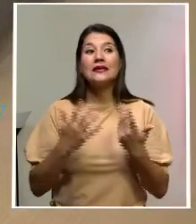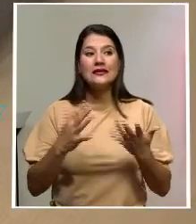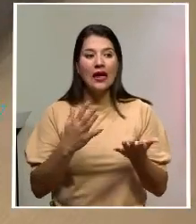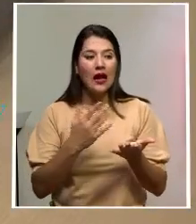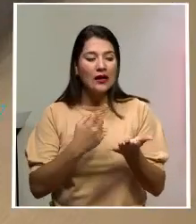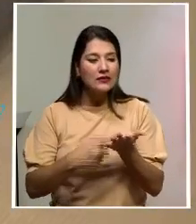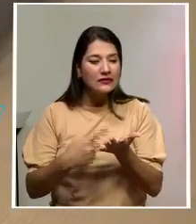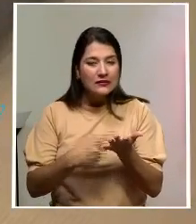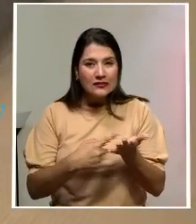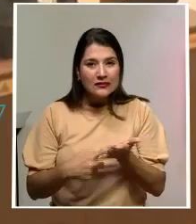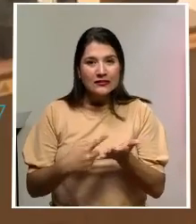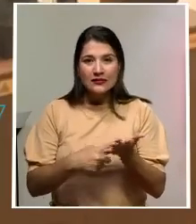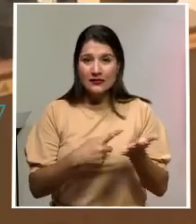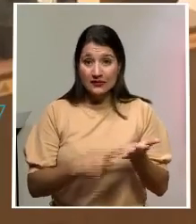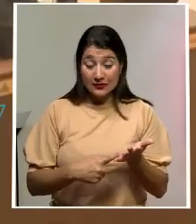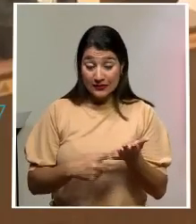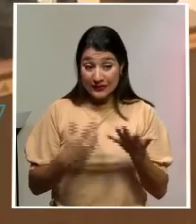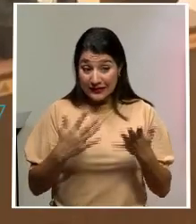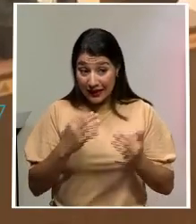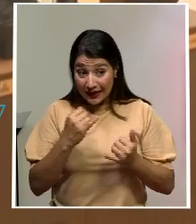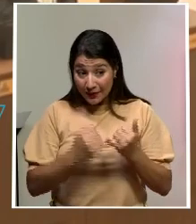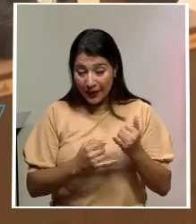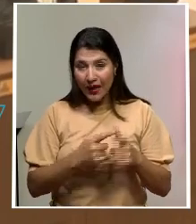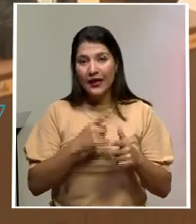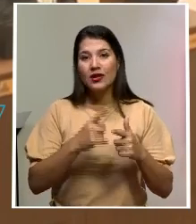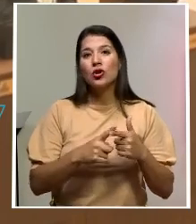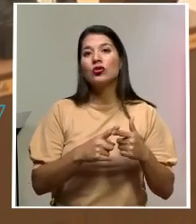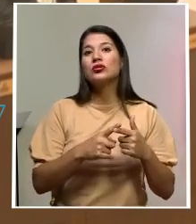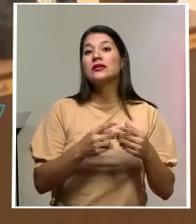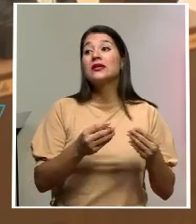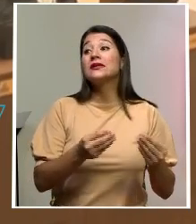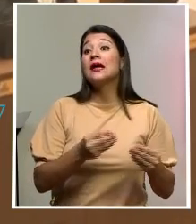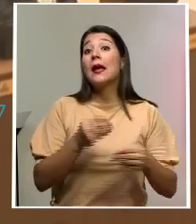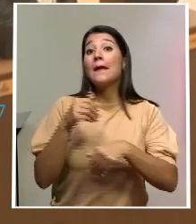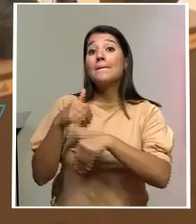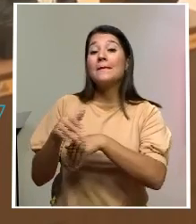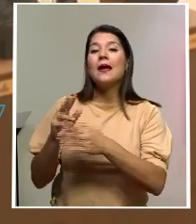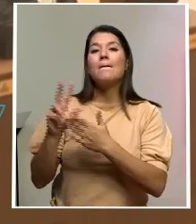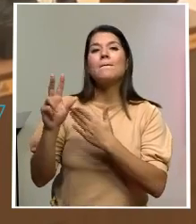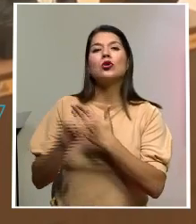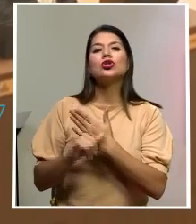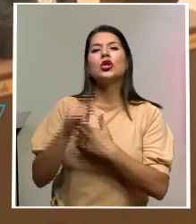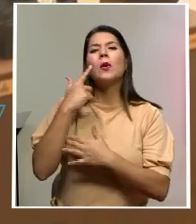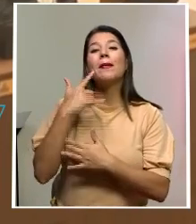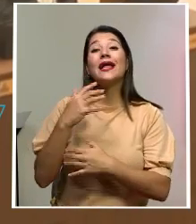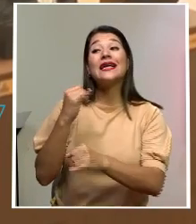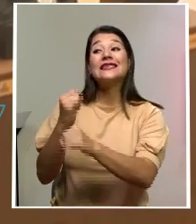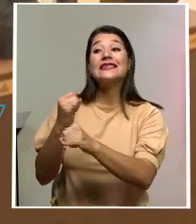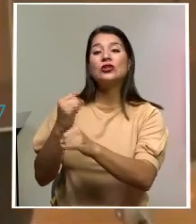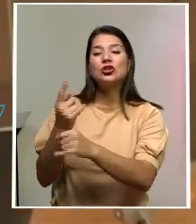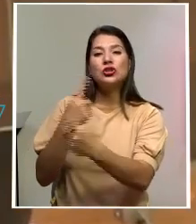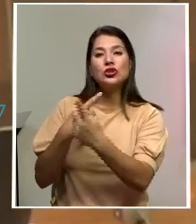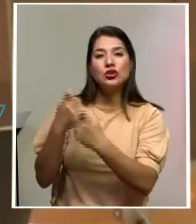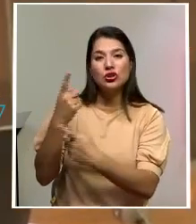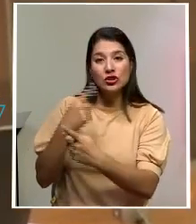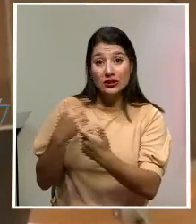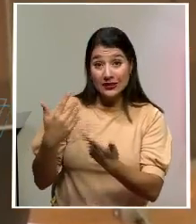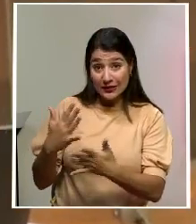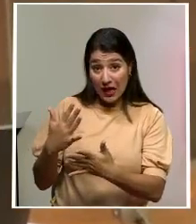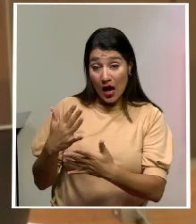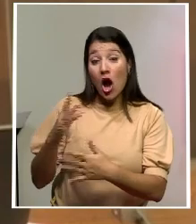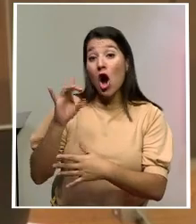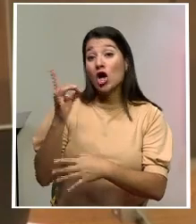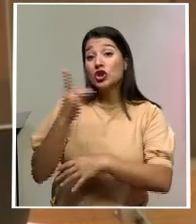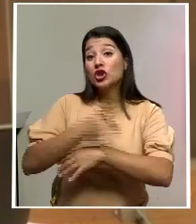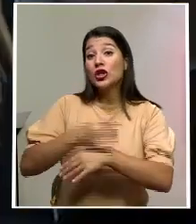de revisión, el texto se enviará a consultar a las diferentes instituciones involucradas para que 8 días después regrese al plenario y se vote